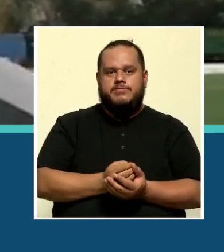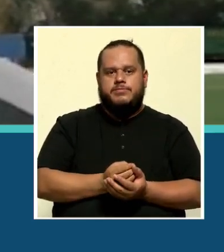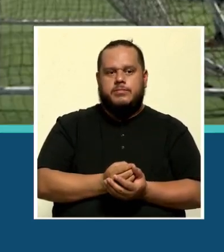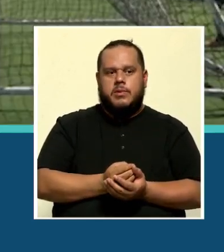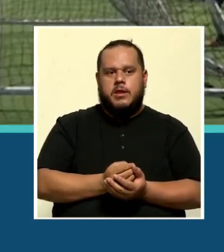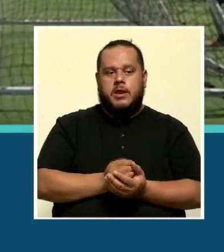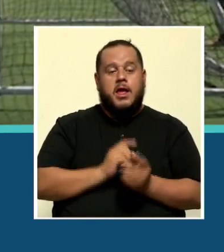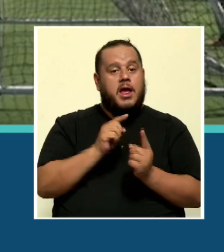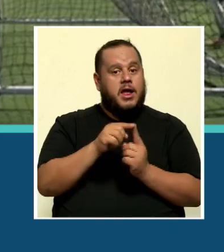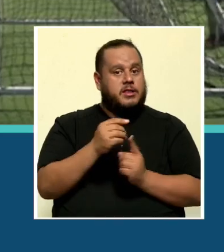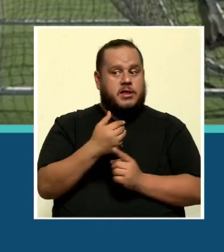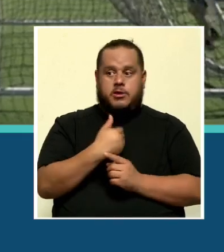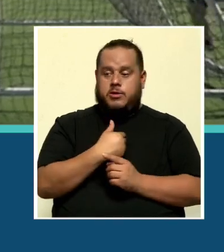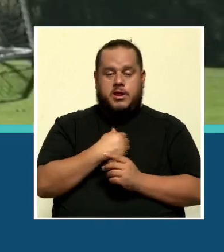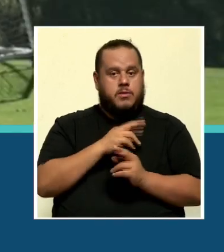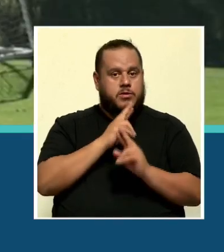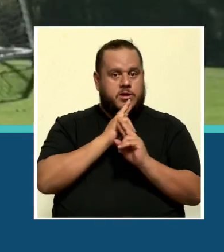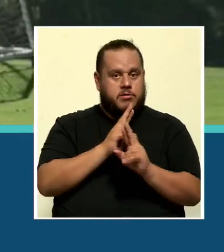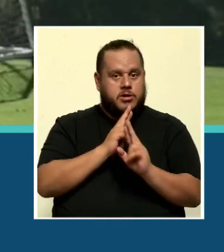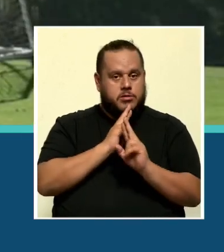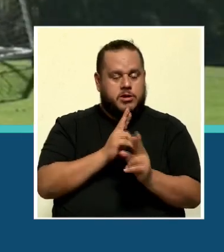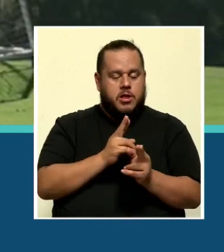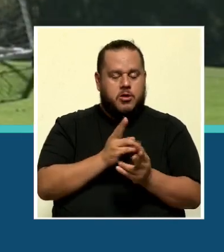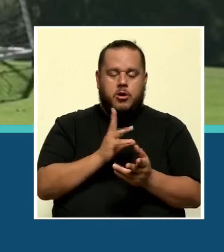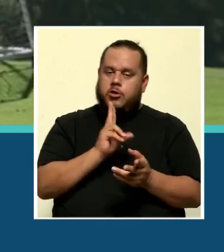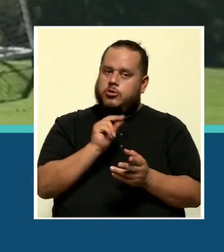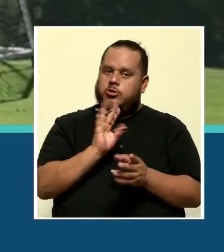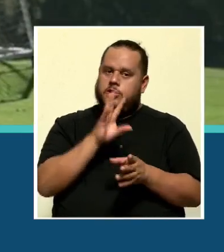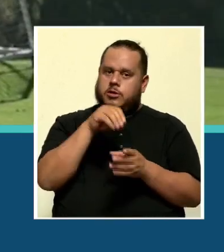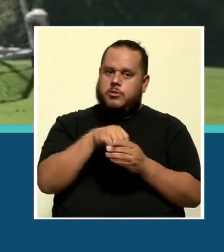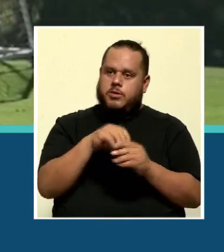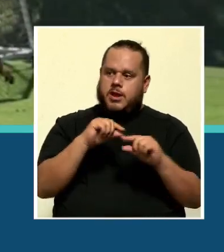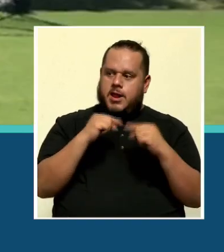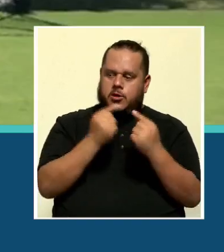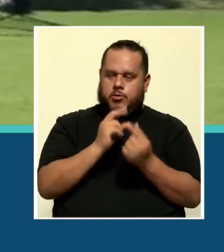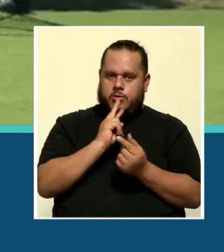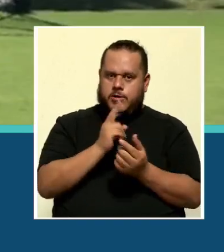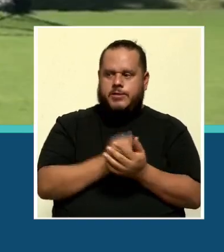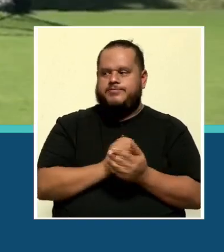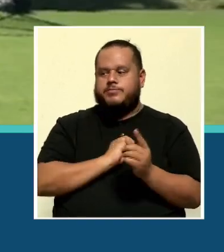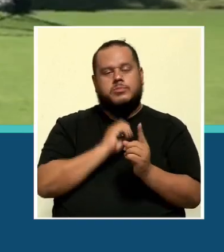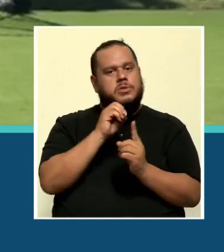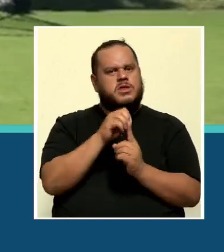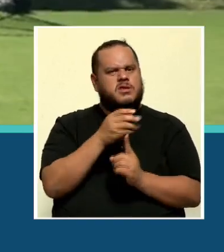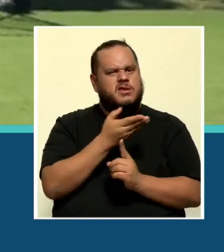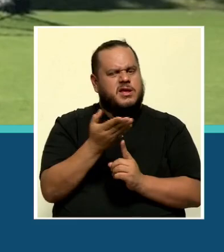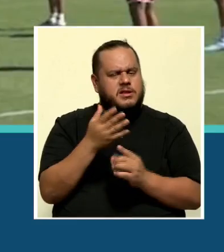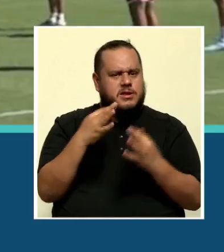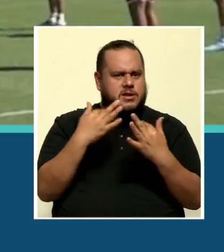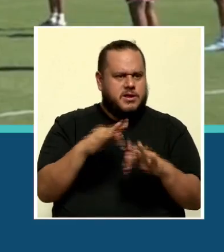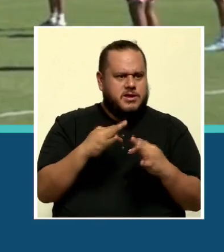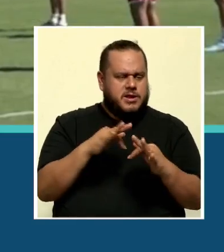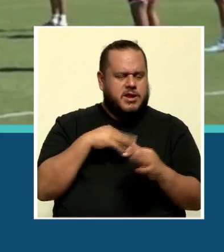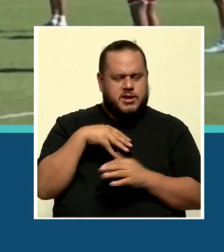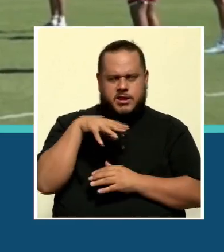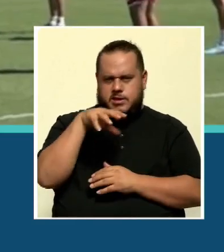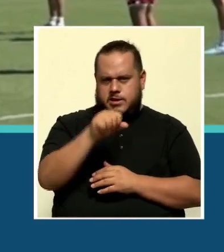y hasta que no tengamos el resultado pues no se incorporarán al grupo, ¿no? El objetivo es tratar de